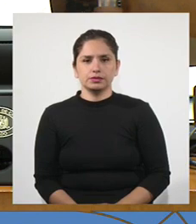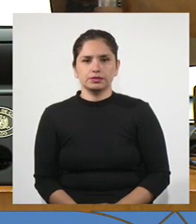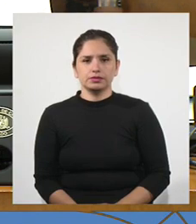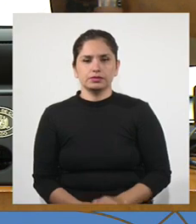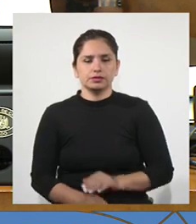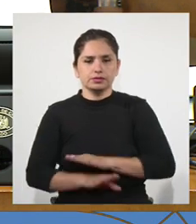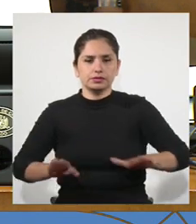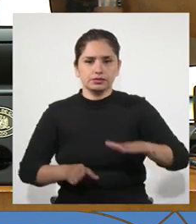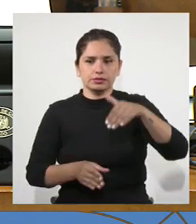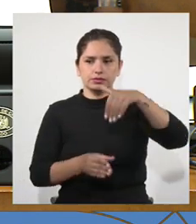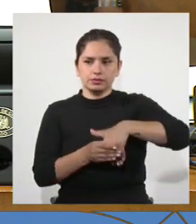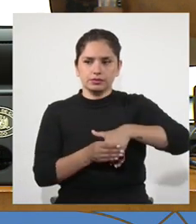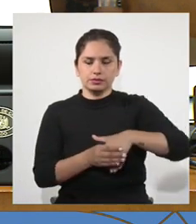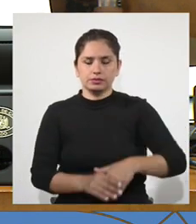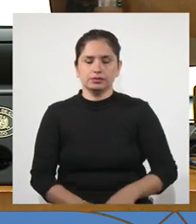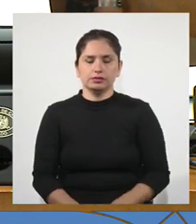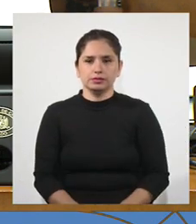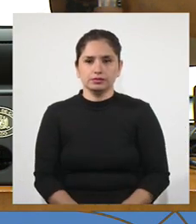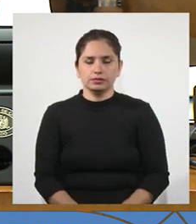Terminada la votación.